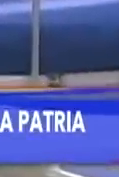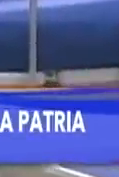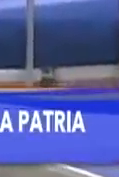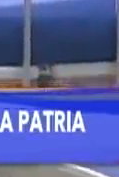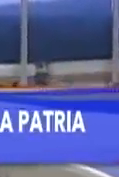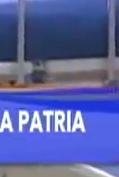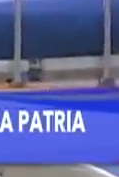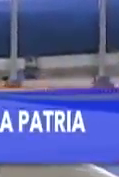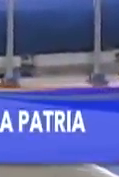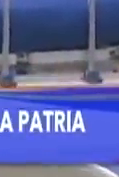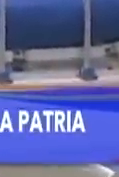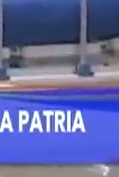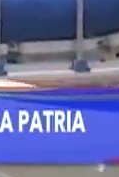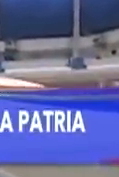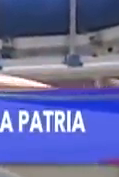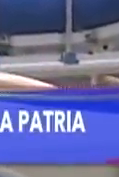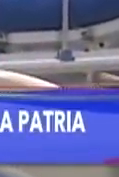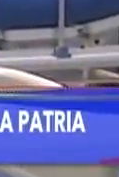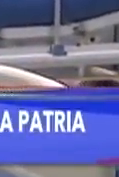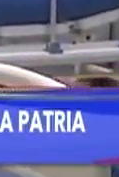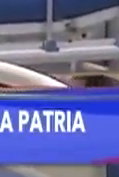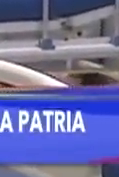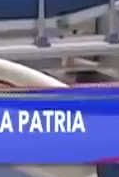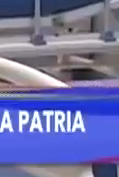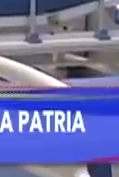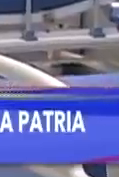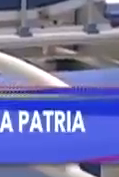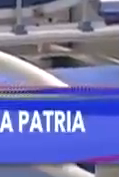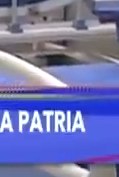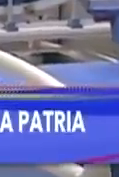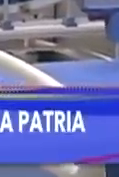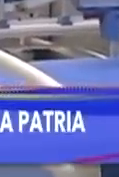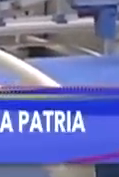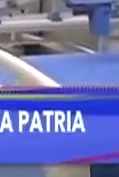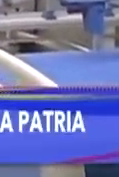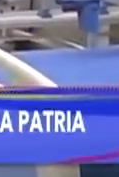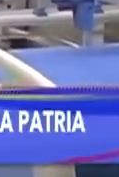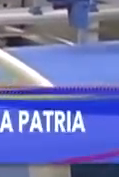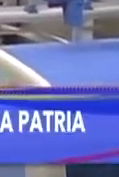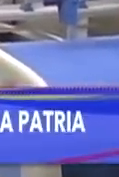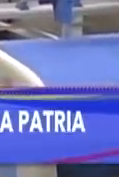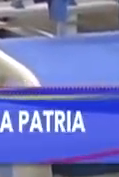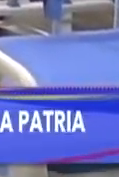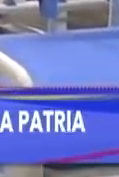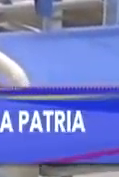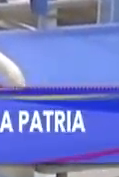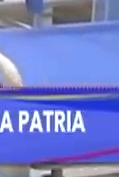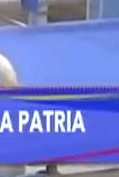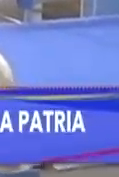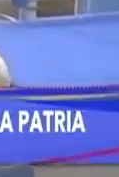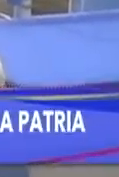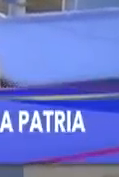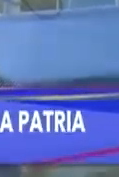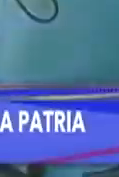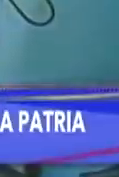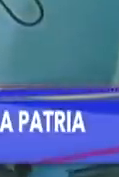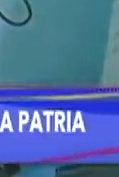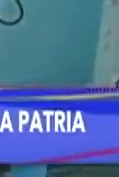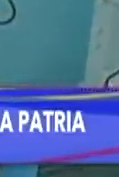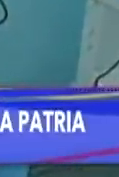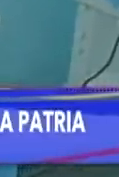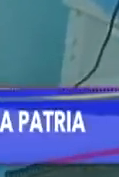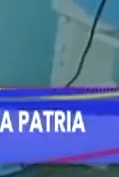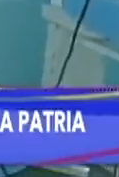área quirúrgica que verá a continuación, donde se le atenderán no solamente los pacientes quirúrgicos de este municipio, sino